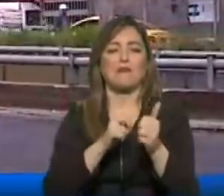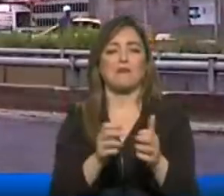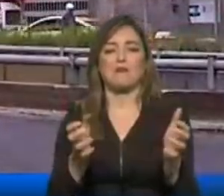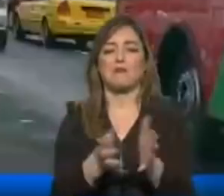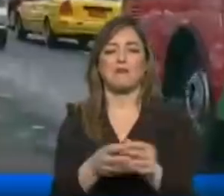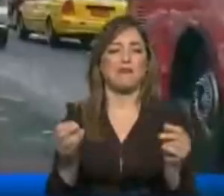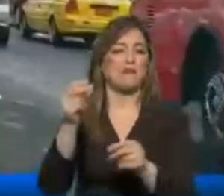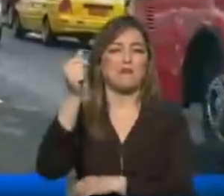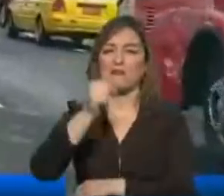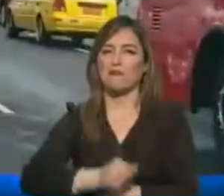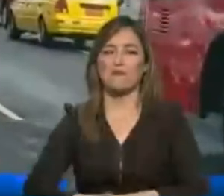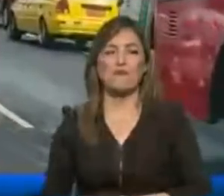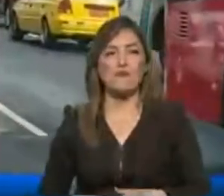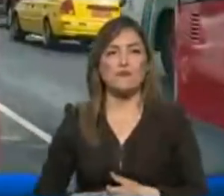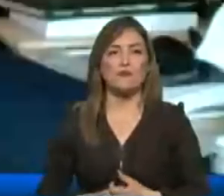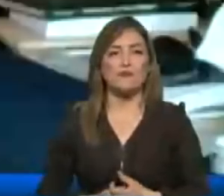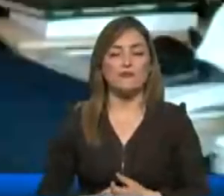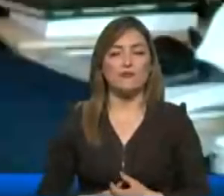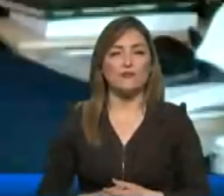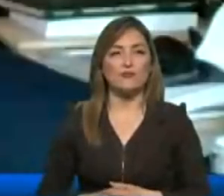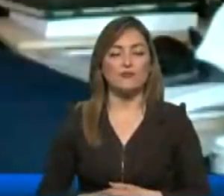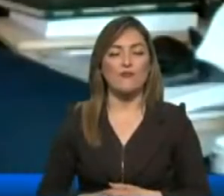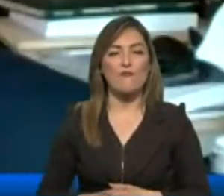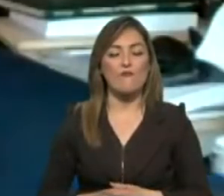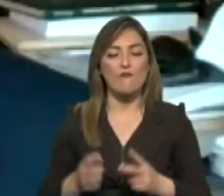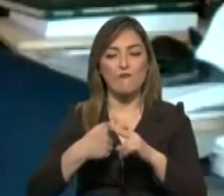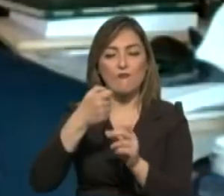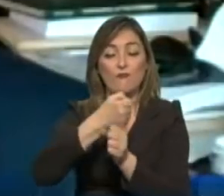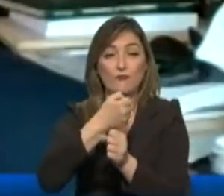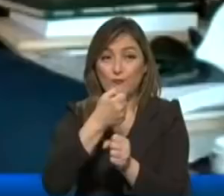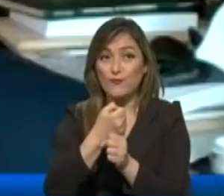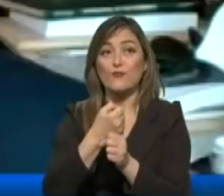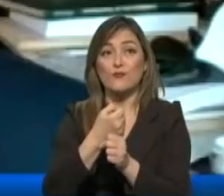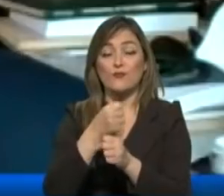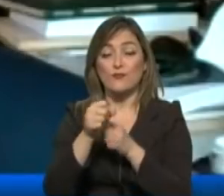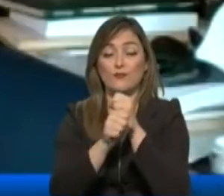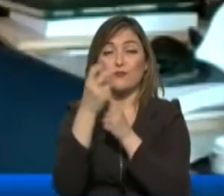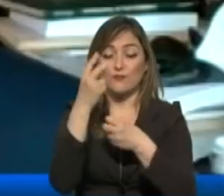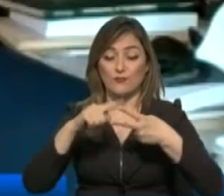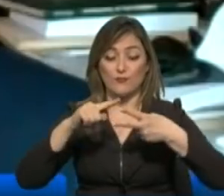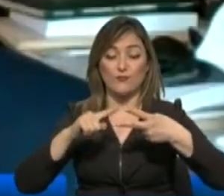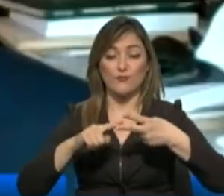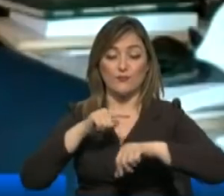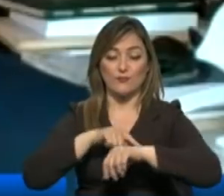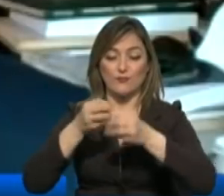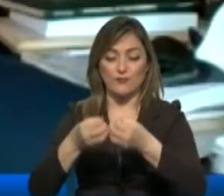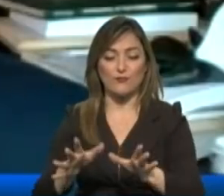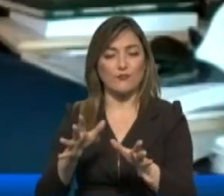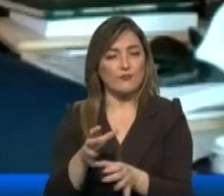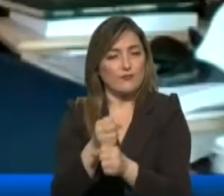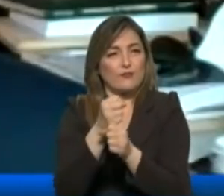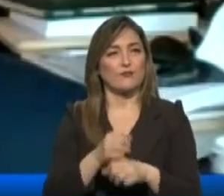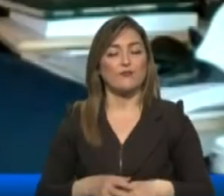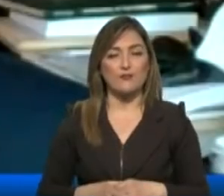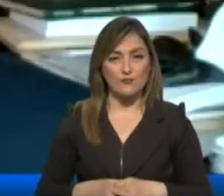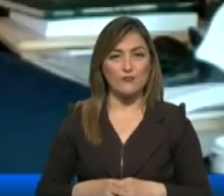necesita resolverlos junto a la ciudadanía. Comenzar a trabajar para estos dos años, recuperar los tiempos perdidos. Perdidos no